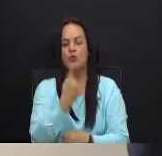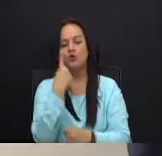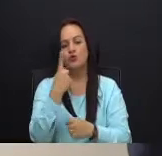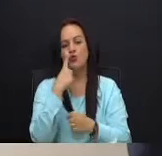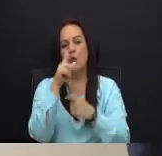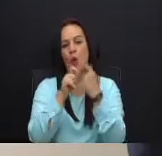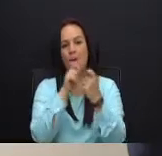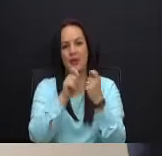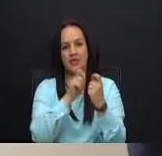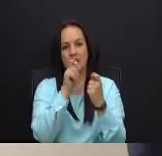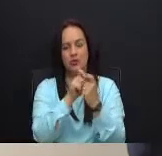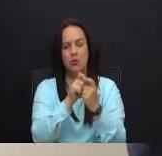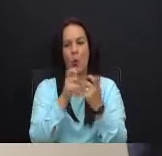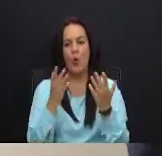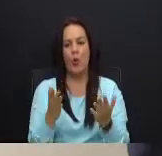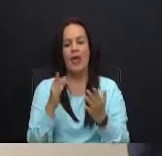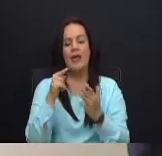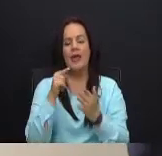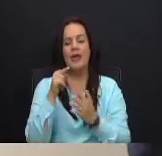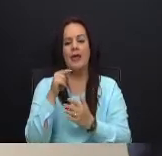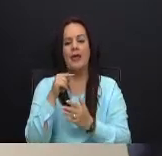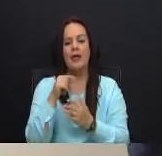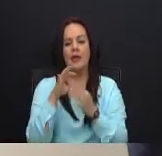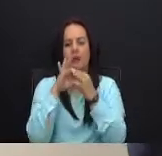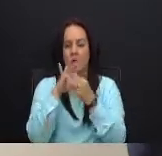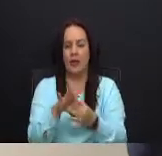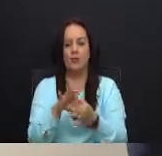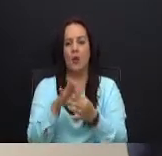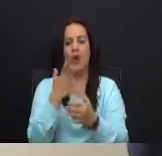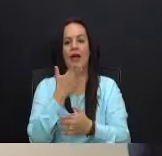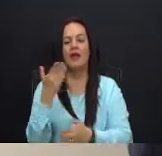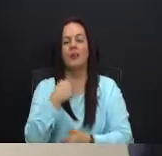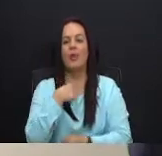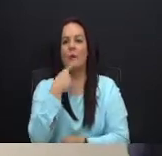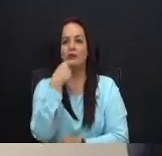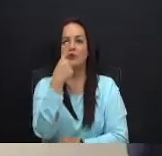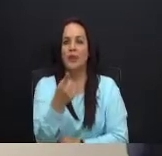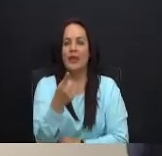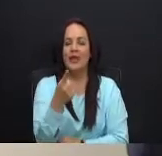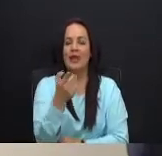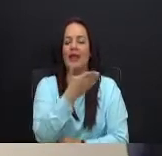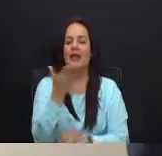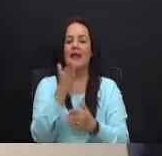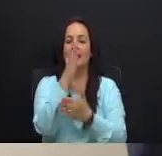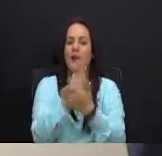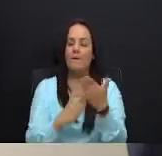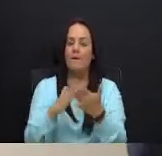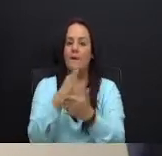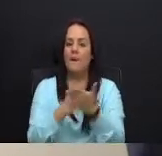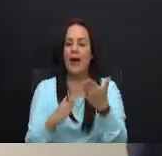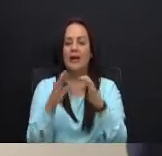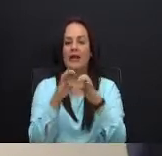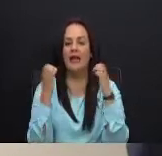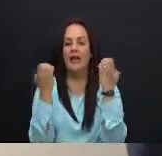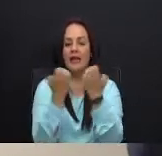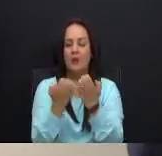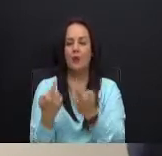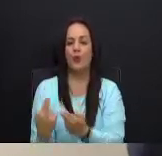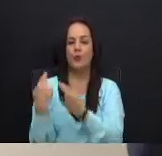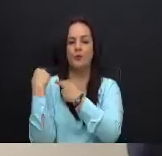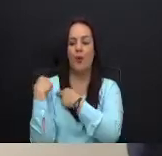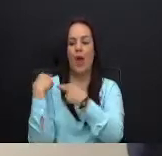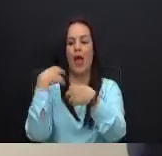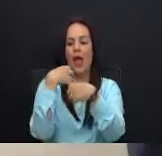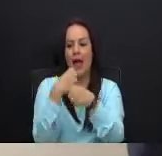precisión es en el sentido de que yo mencioné que de parte del equipo responsable de